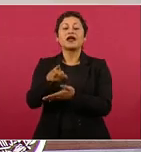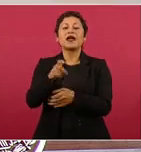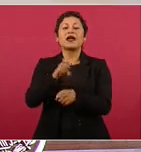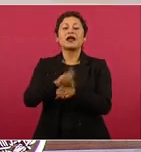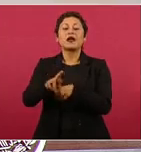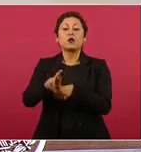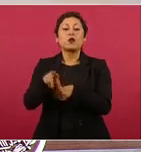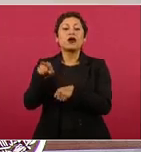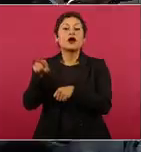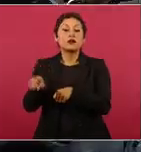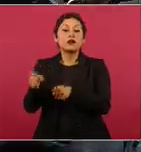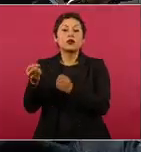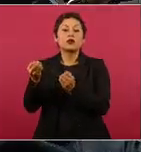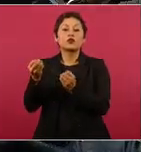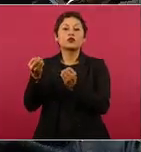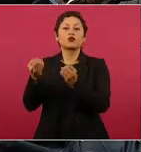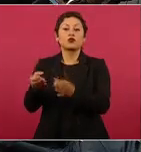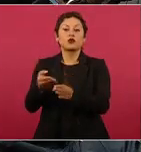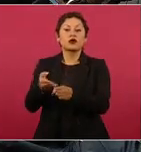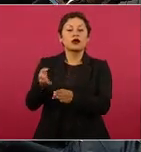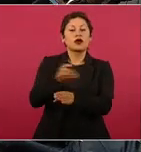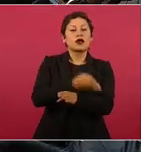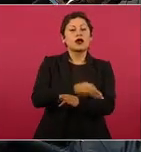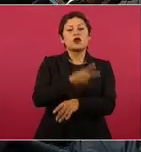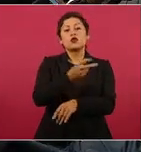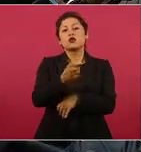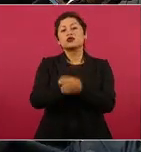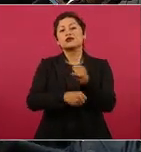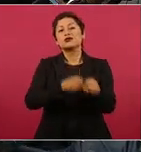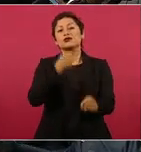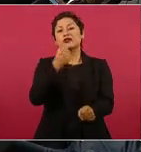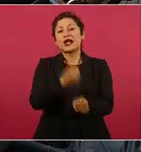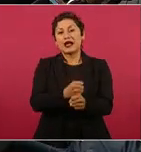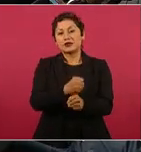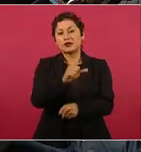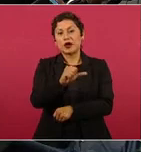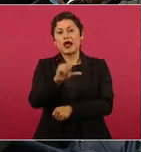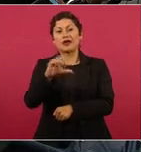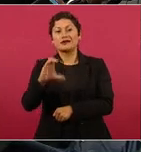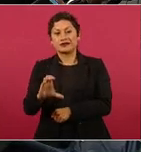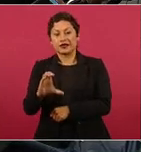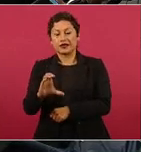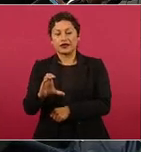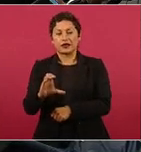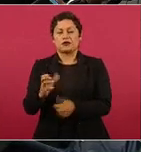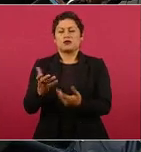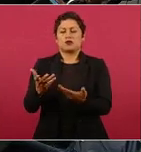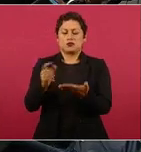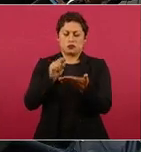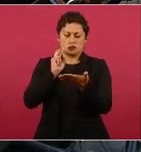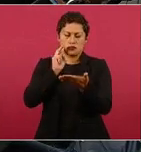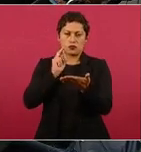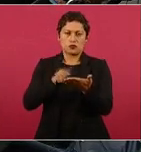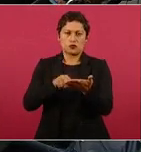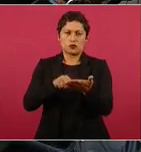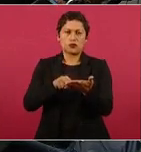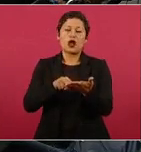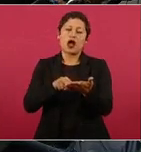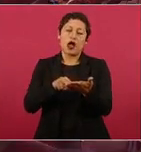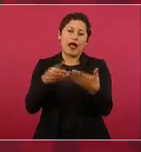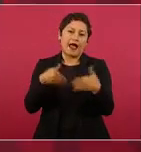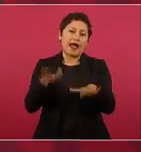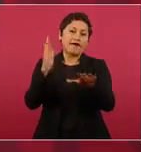200 años antes de Cristo. Por supuesto que lo que corresponde es revisar